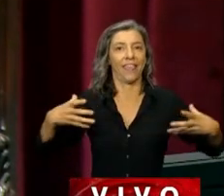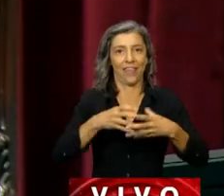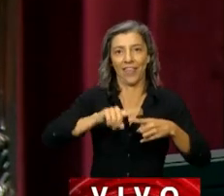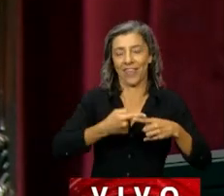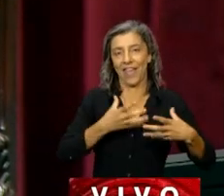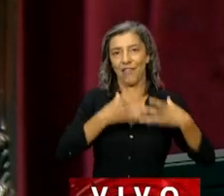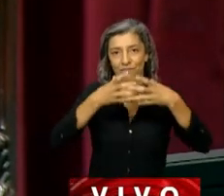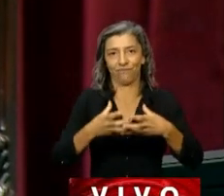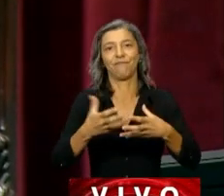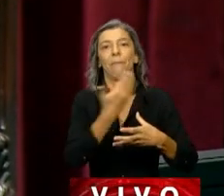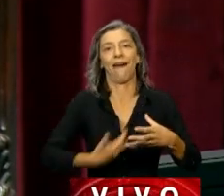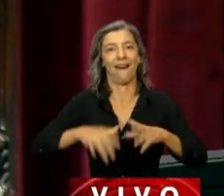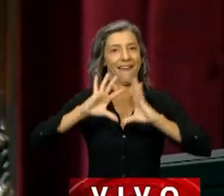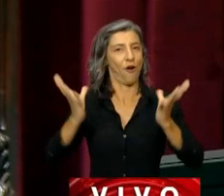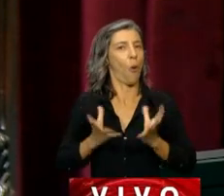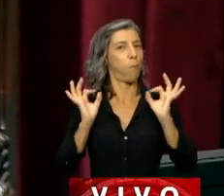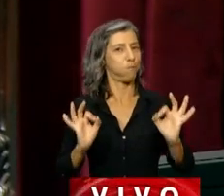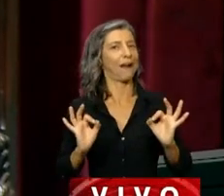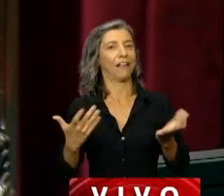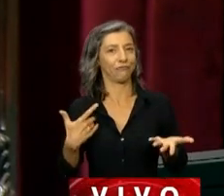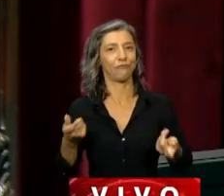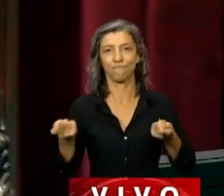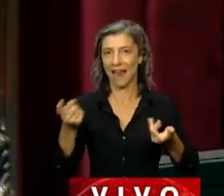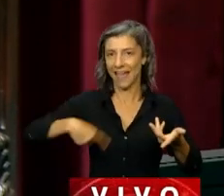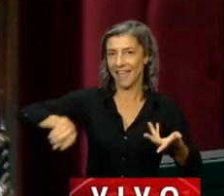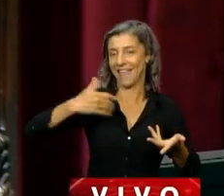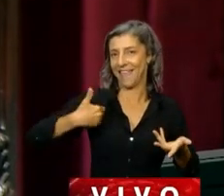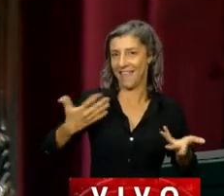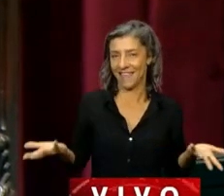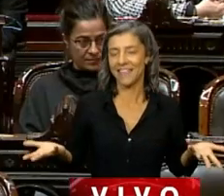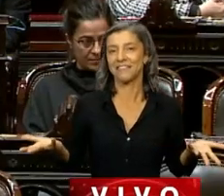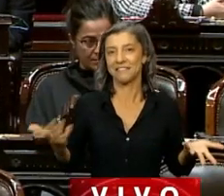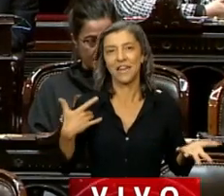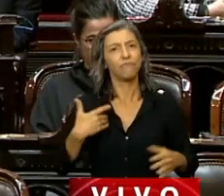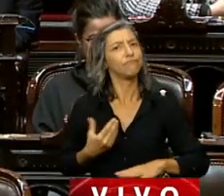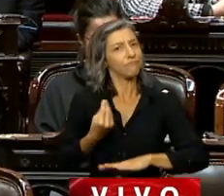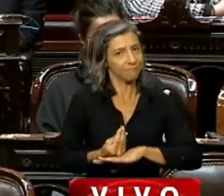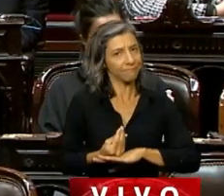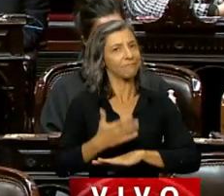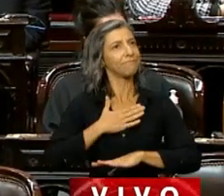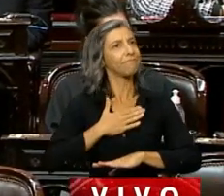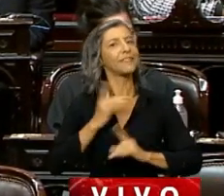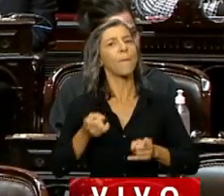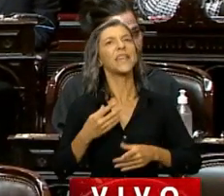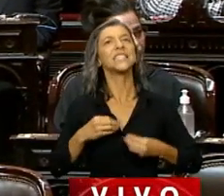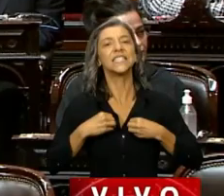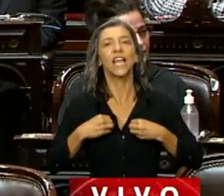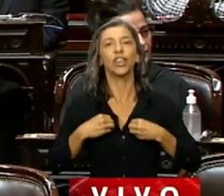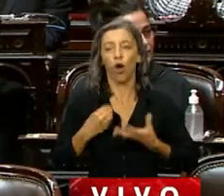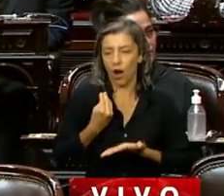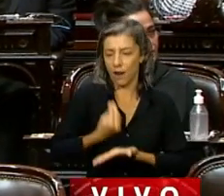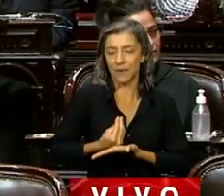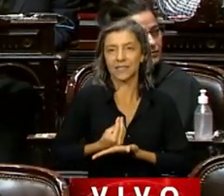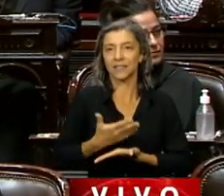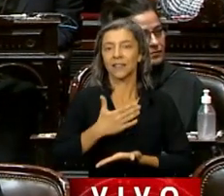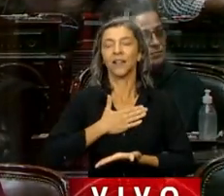nación. Pero también asumo el compromiso de expresar a la máxima institución de la